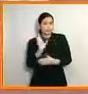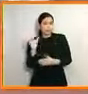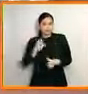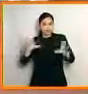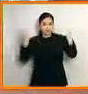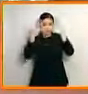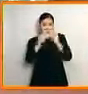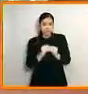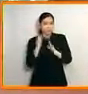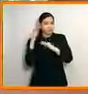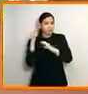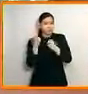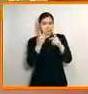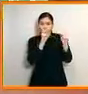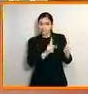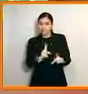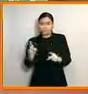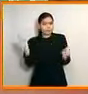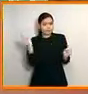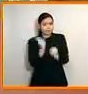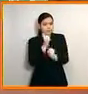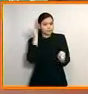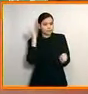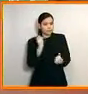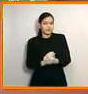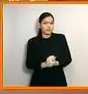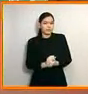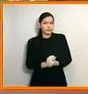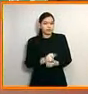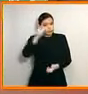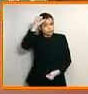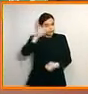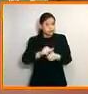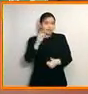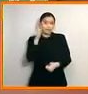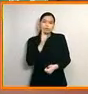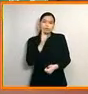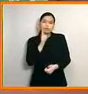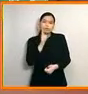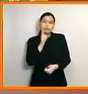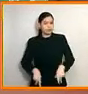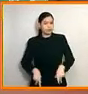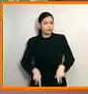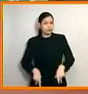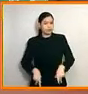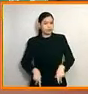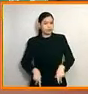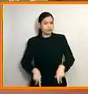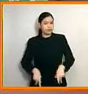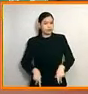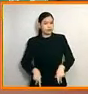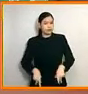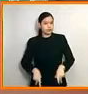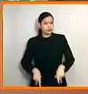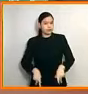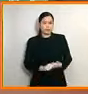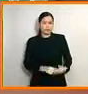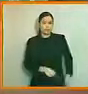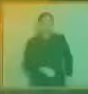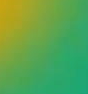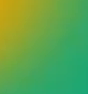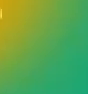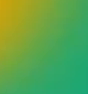noche esperando que sean muchos los felices ganadores. Y recuerda que el loto te cambia la vida y tu suerte lo sabe.